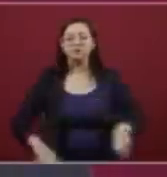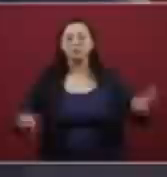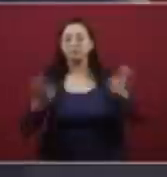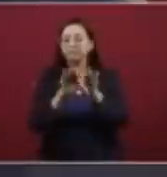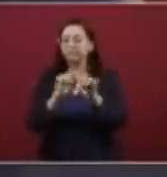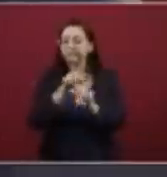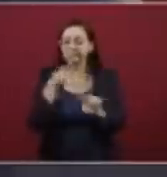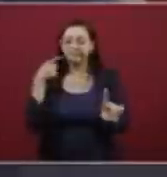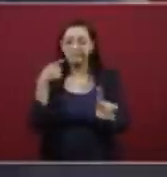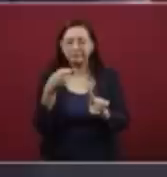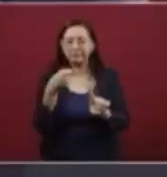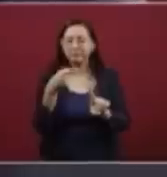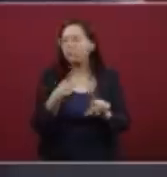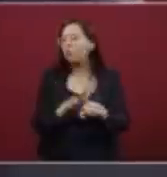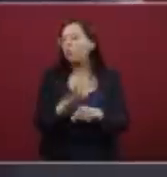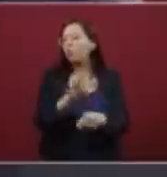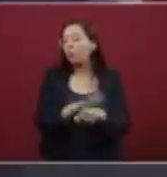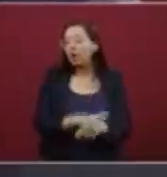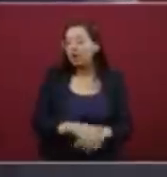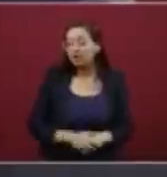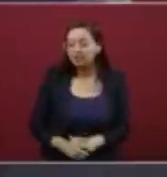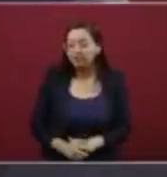requisito principal?